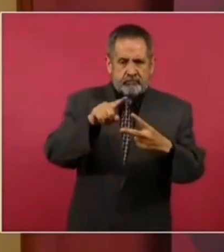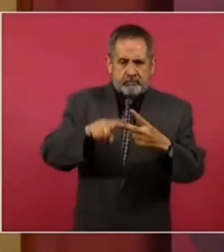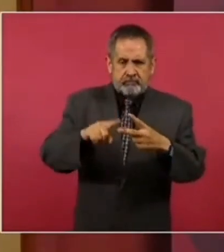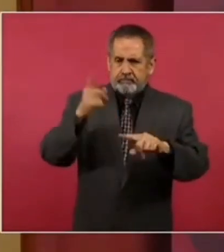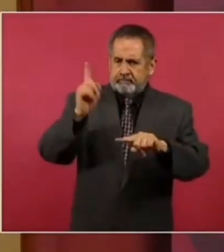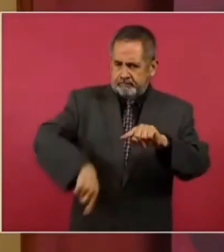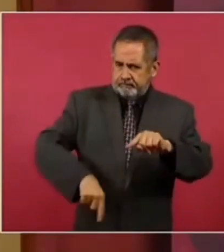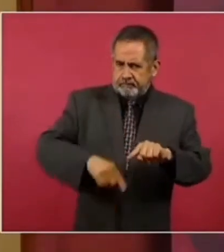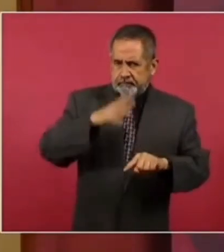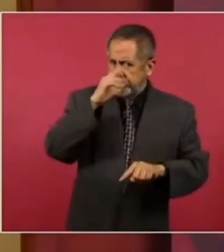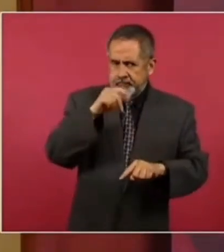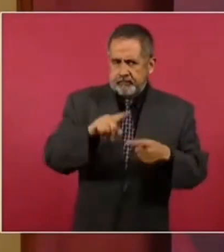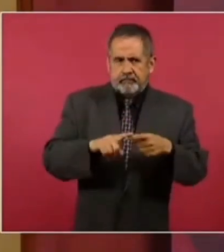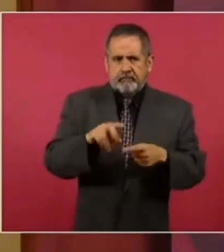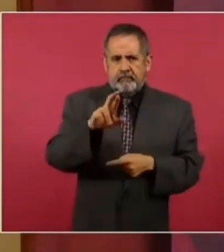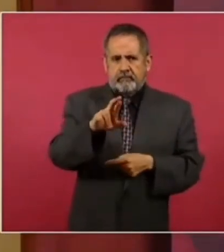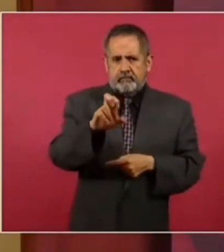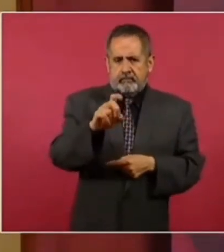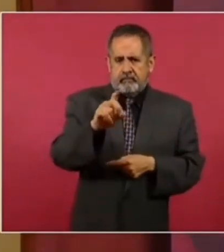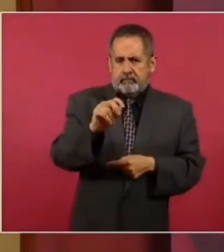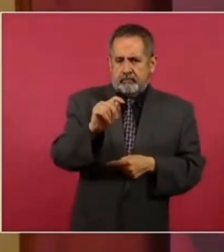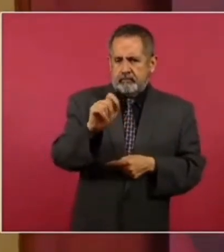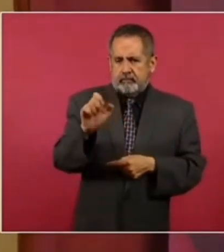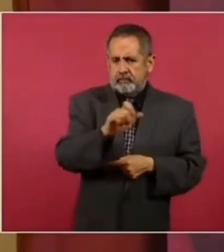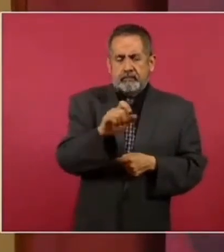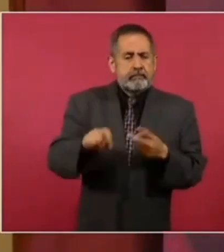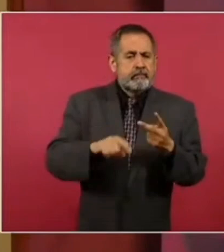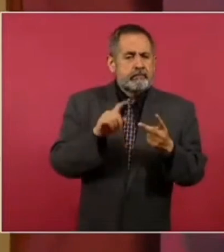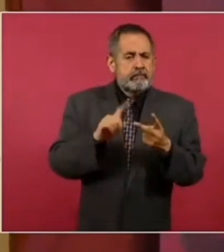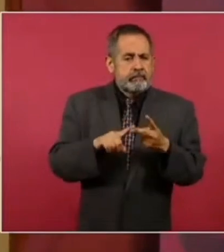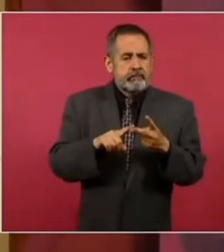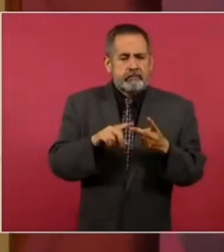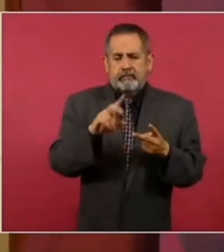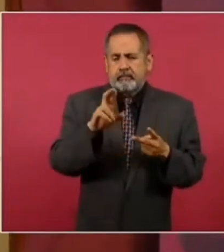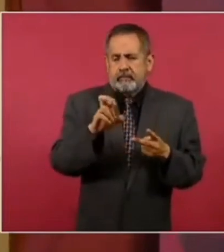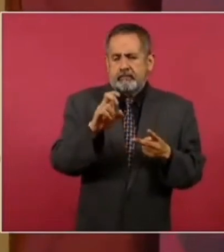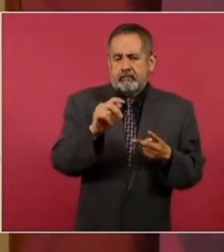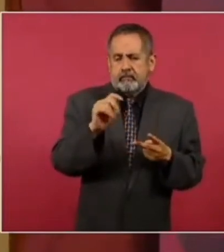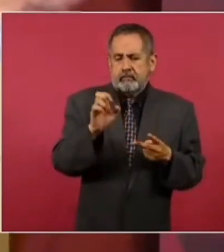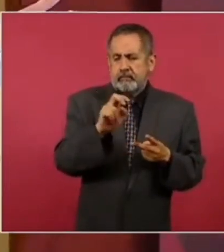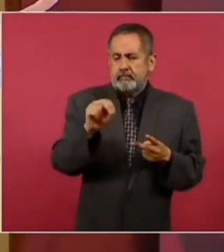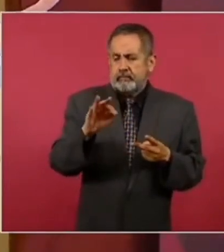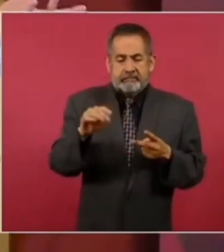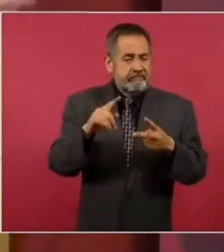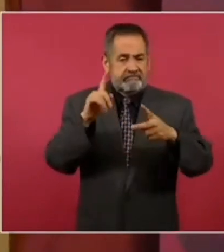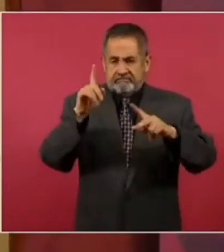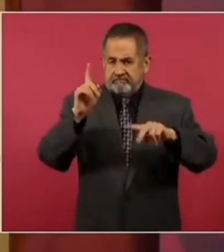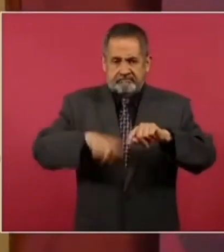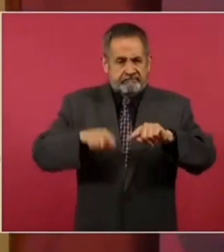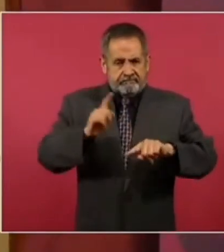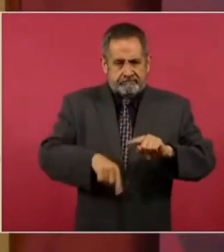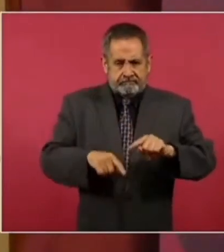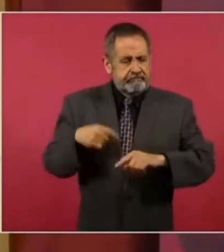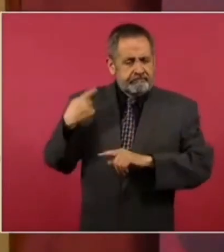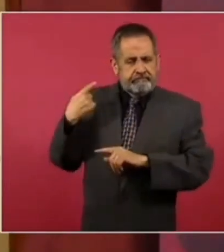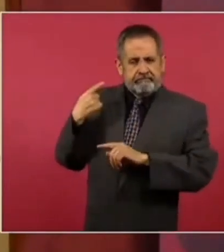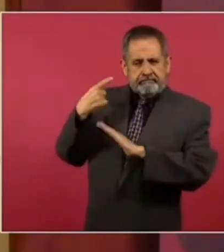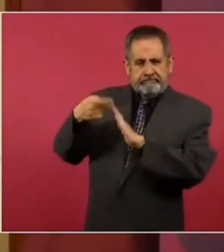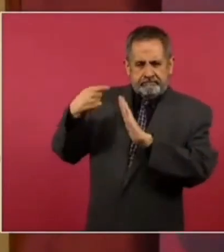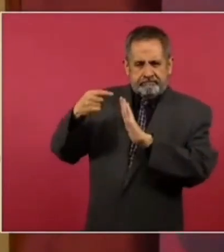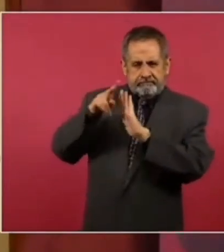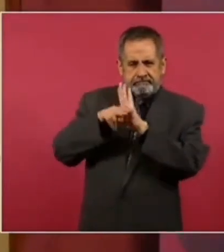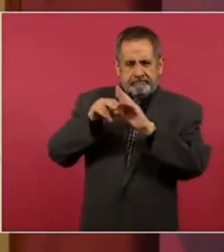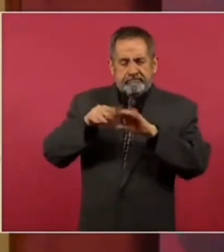que comercialmente se llaman Redotex, Redotex NF. Esos productos se encontró, como se explicó y lo mostrará el video,